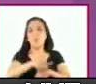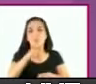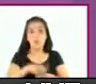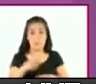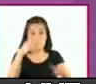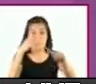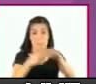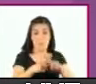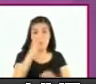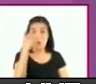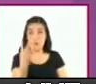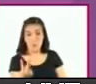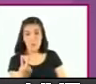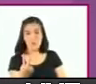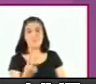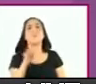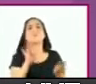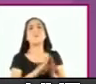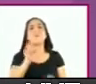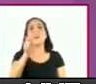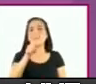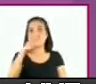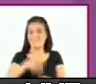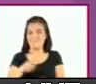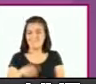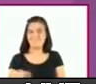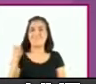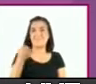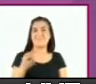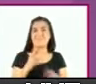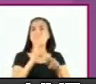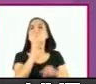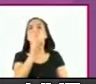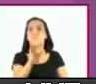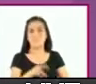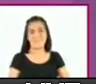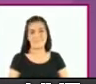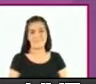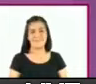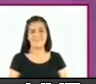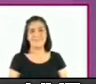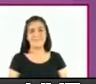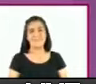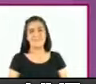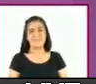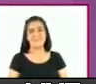que multiplicado por 2 nos dé esa cantidad.